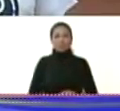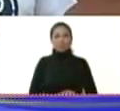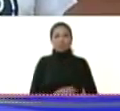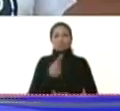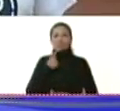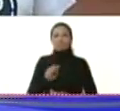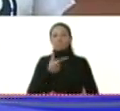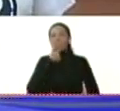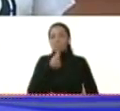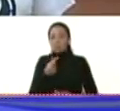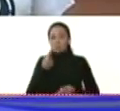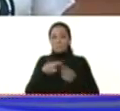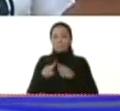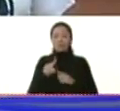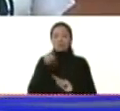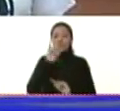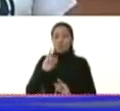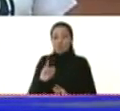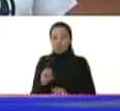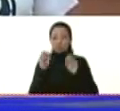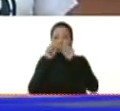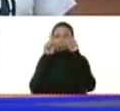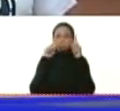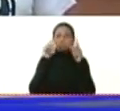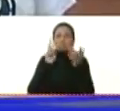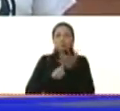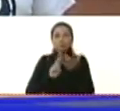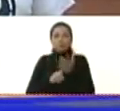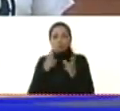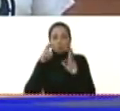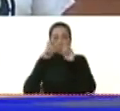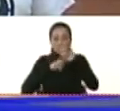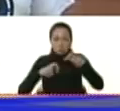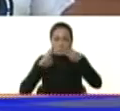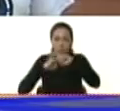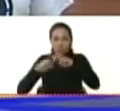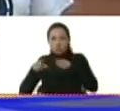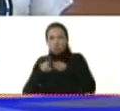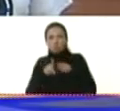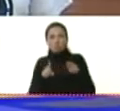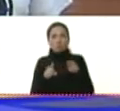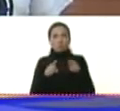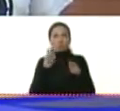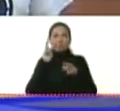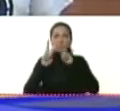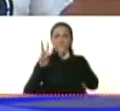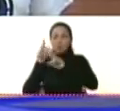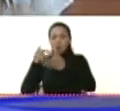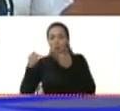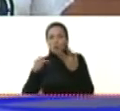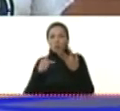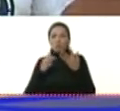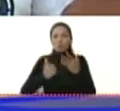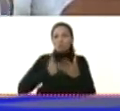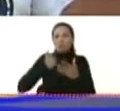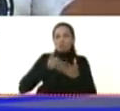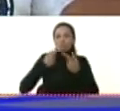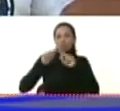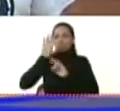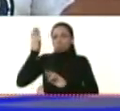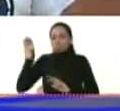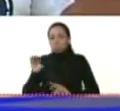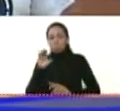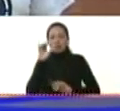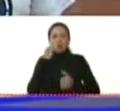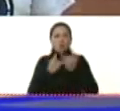dice fácil, pero es algo increíble. Estuve revisando los récords Guinness y cualquier otro país en